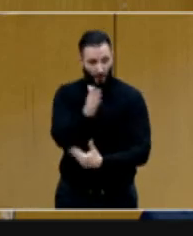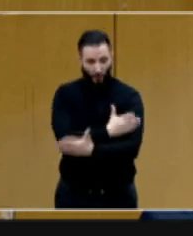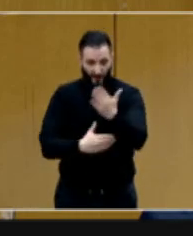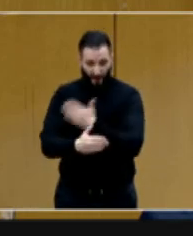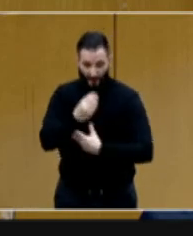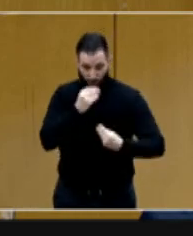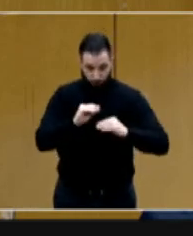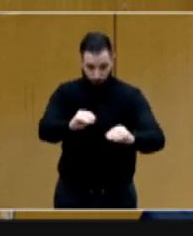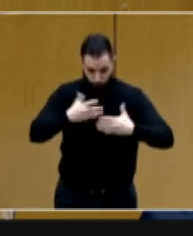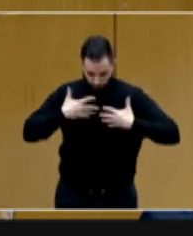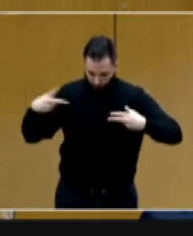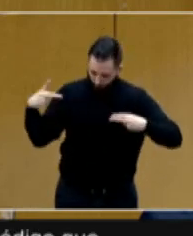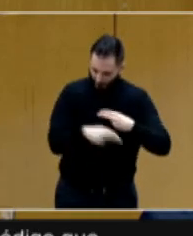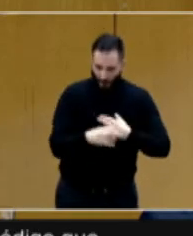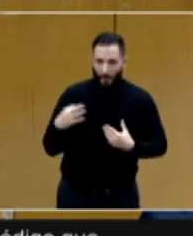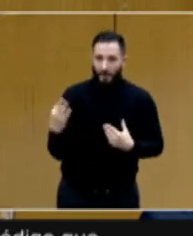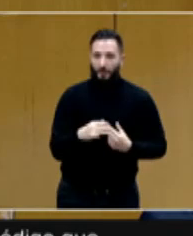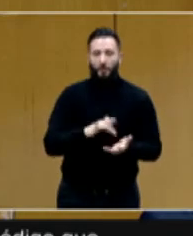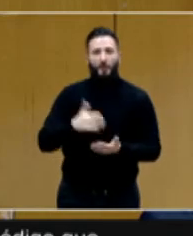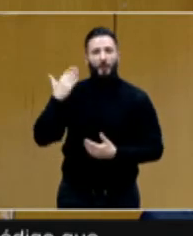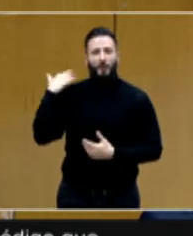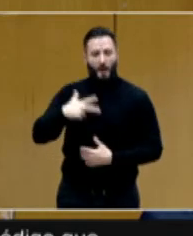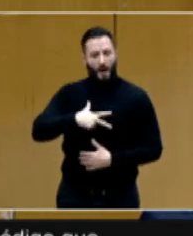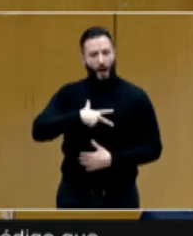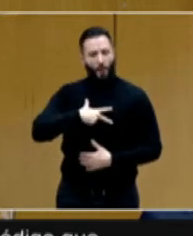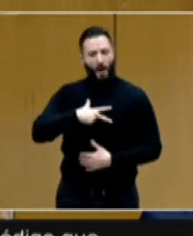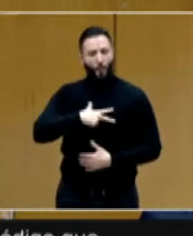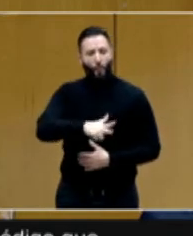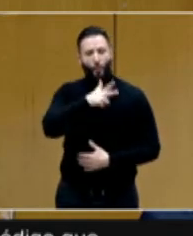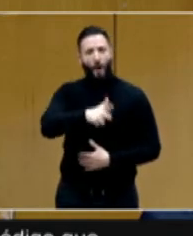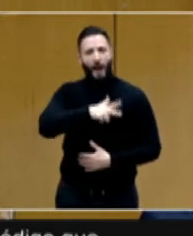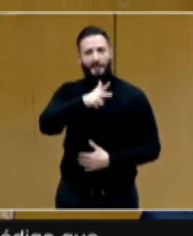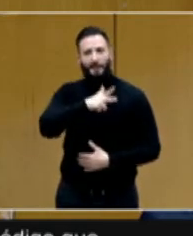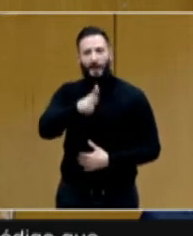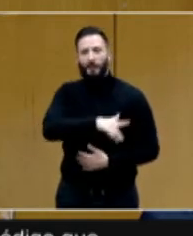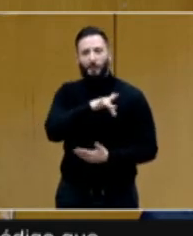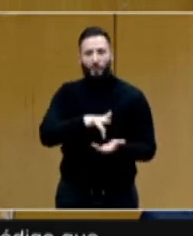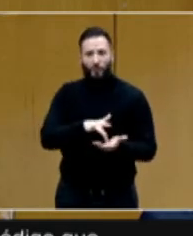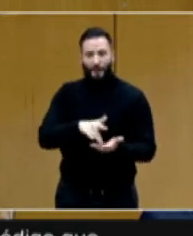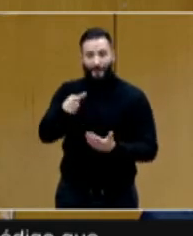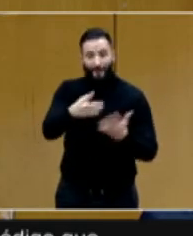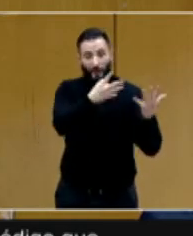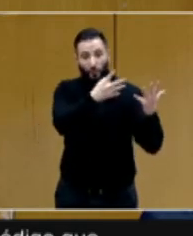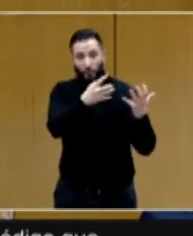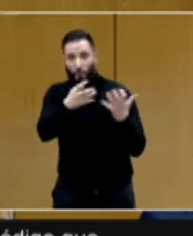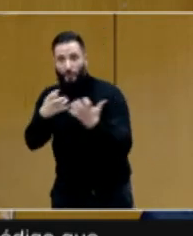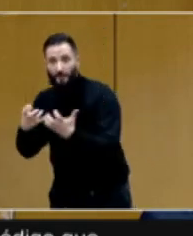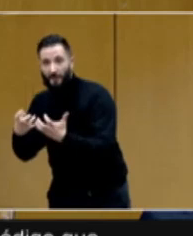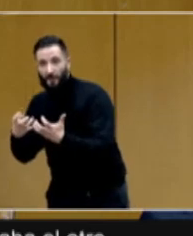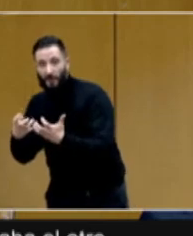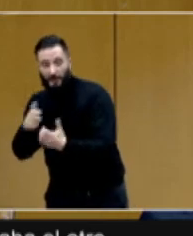un abogado conocido de huesca que preside una asociación donde hay 900 y en régimen de